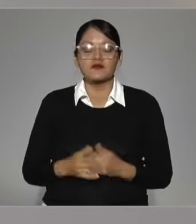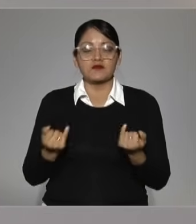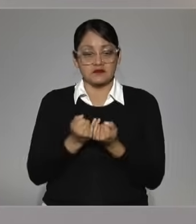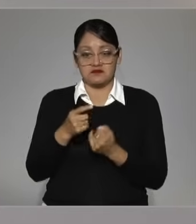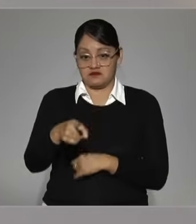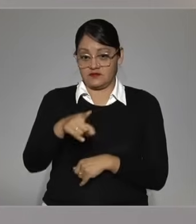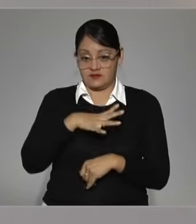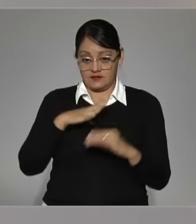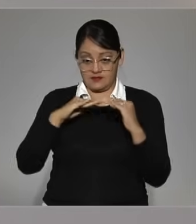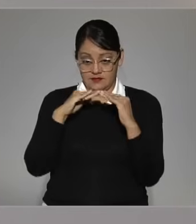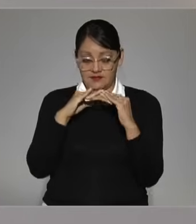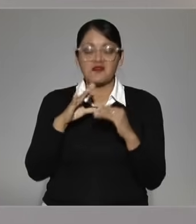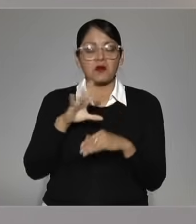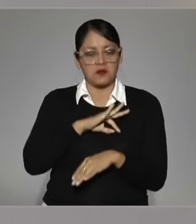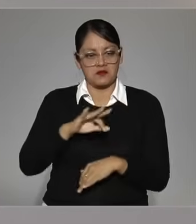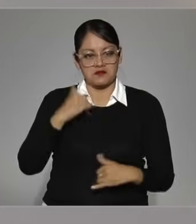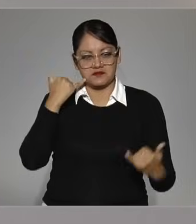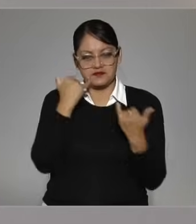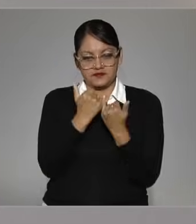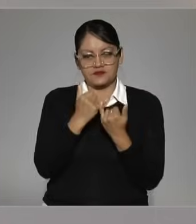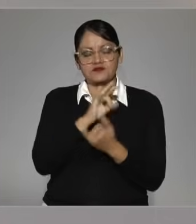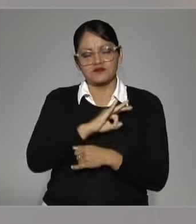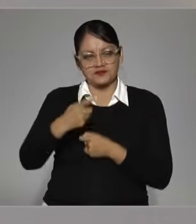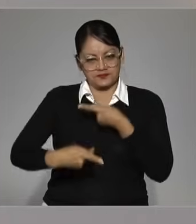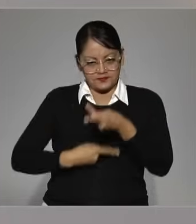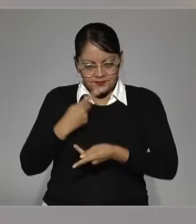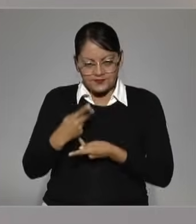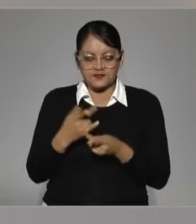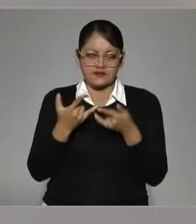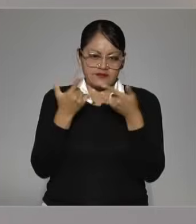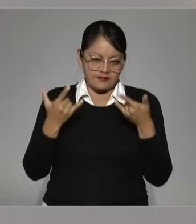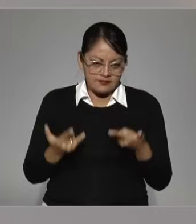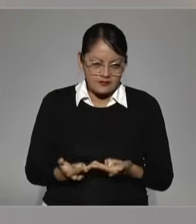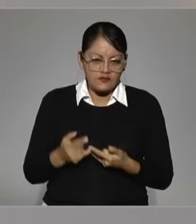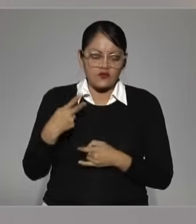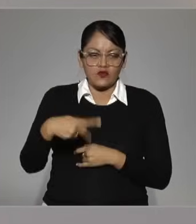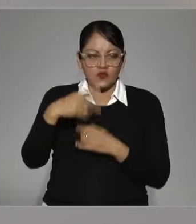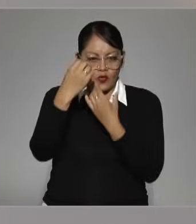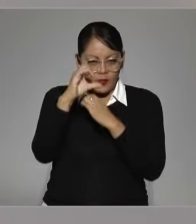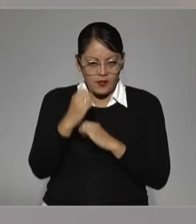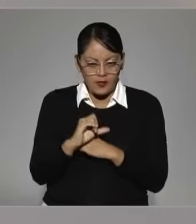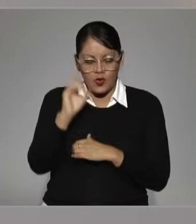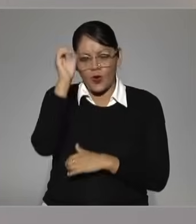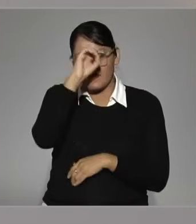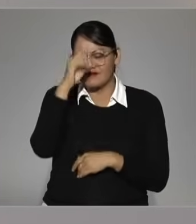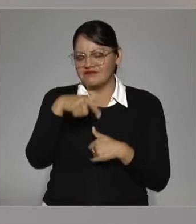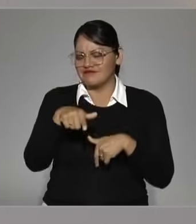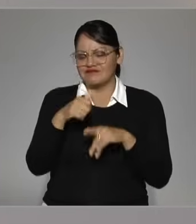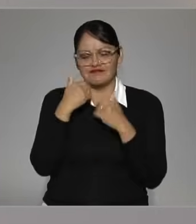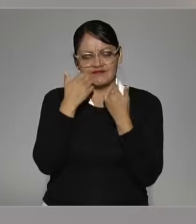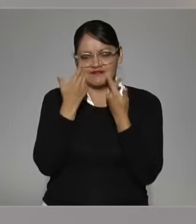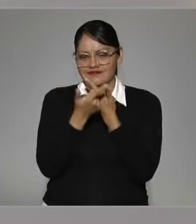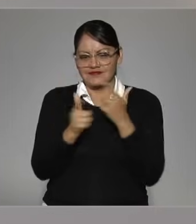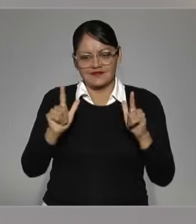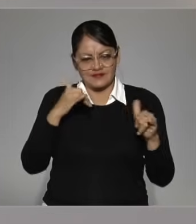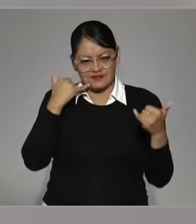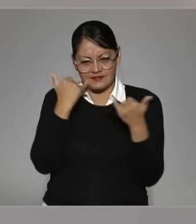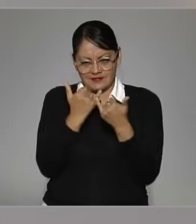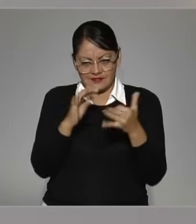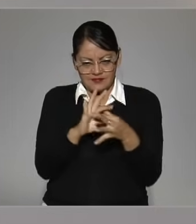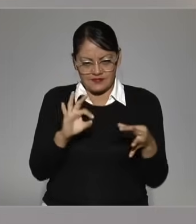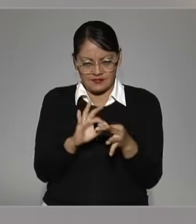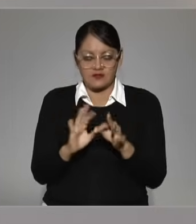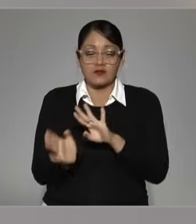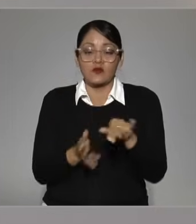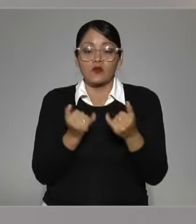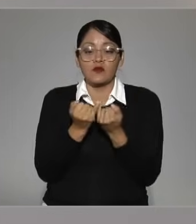nos llama y nos puede dejar preguntas, comentarios, anécdotas, experiencias, opiniones, lo que usted quiera. Y en redes sociales